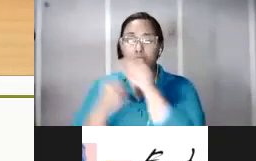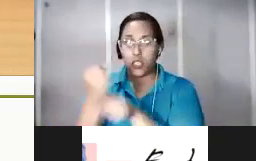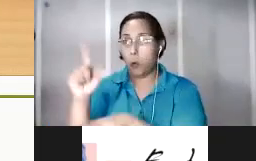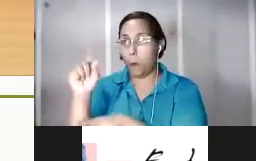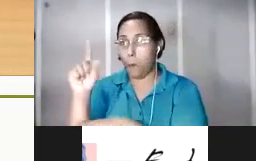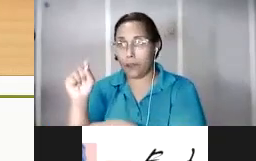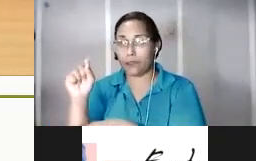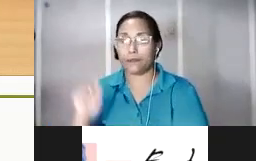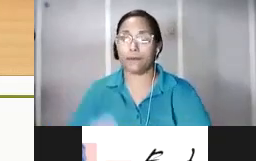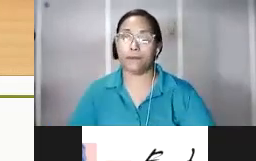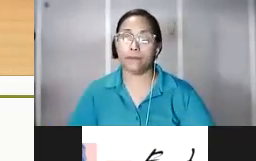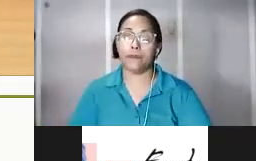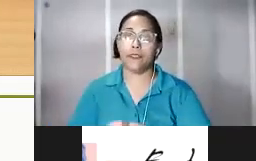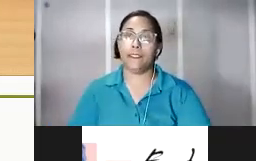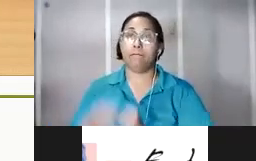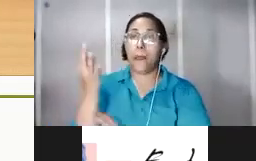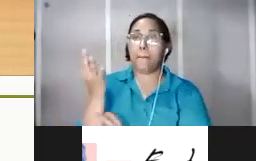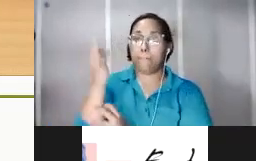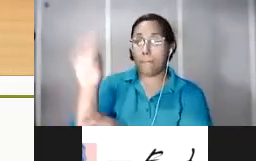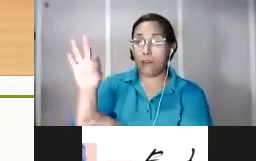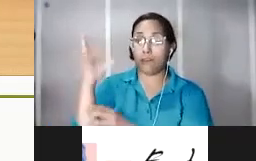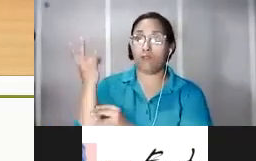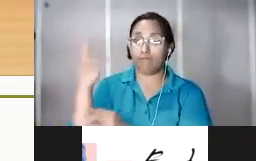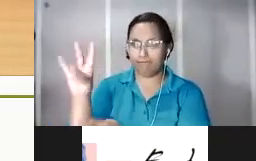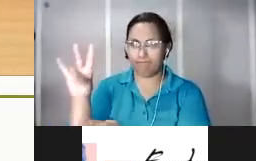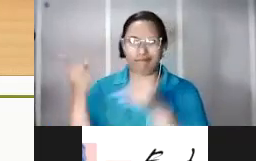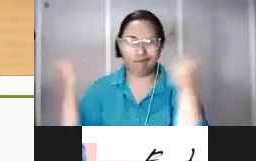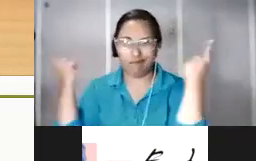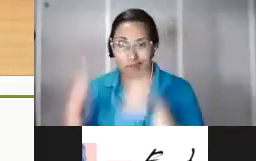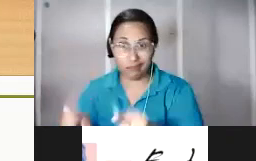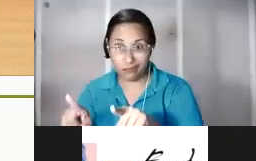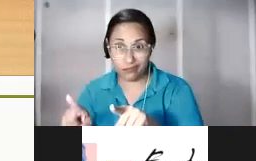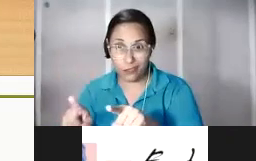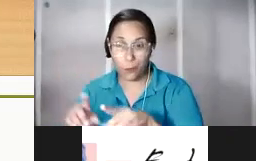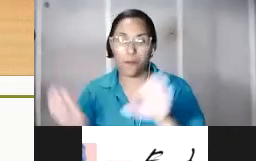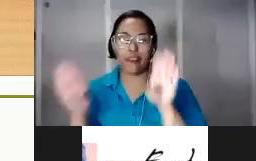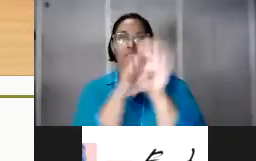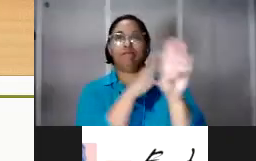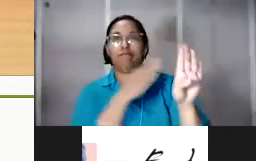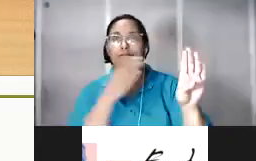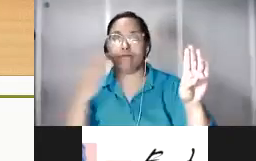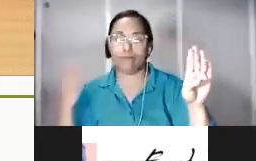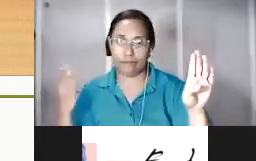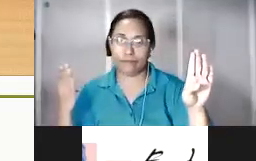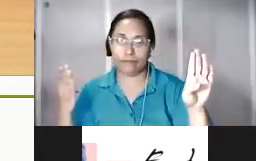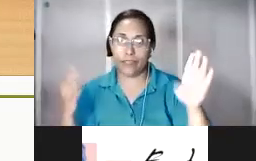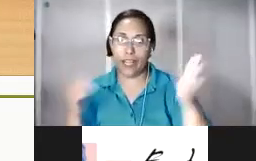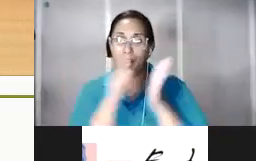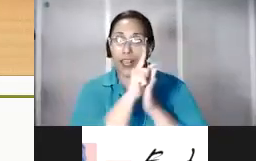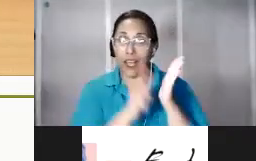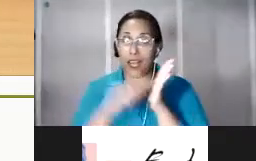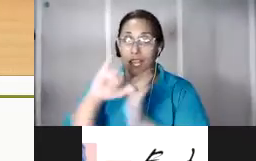poco, en 1917 se estrenó, mediante la Ley